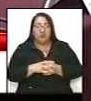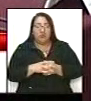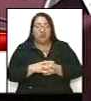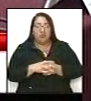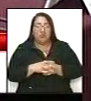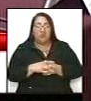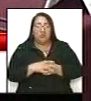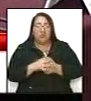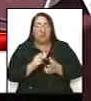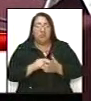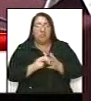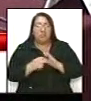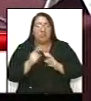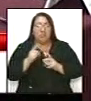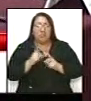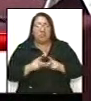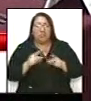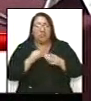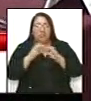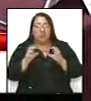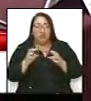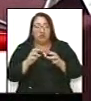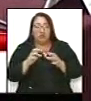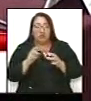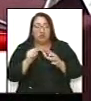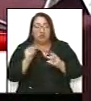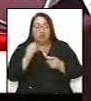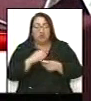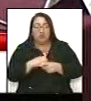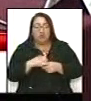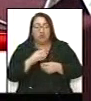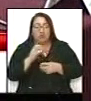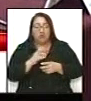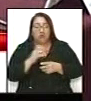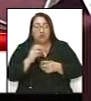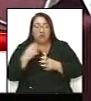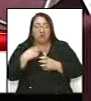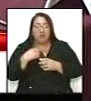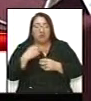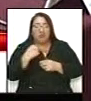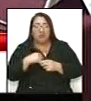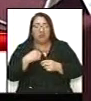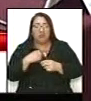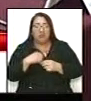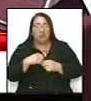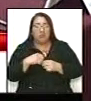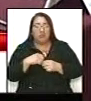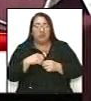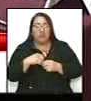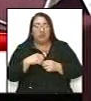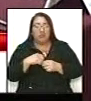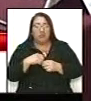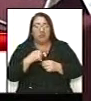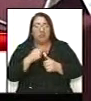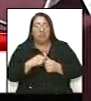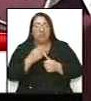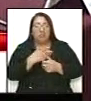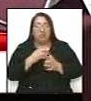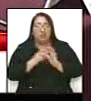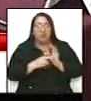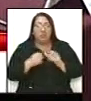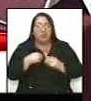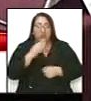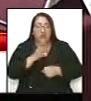que van a postular a un determinado cargo público, incluido el cargo de alcaldes o el cargo de presidentes regionales, es que tengan